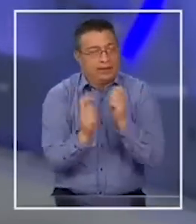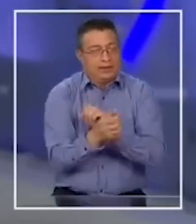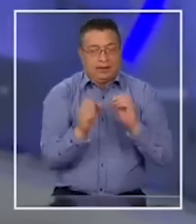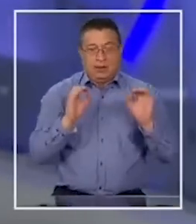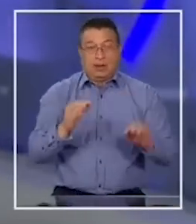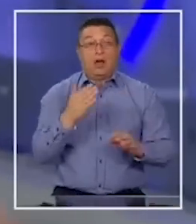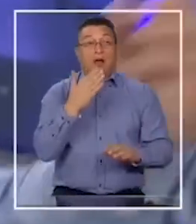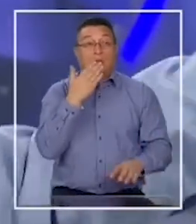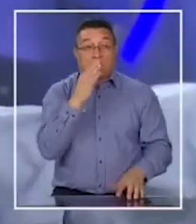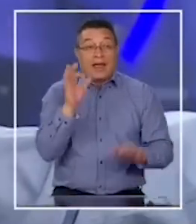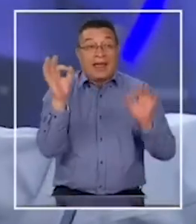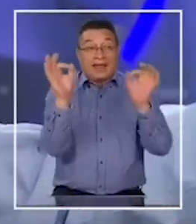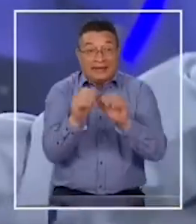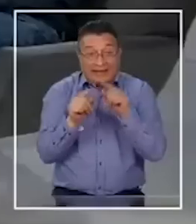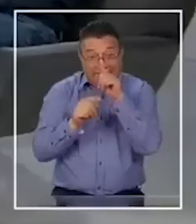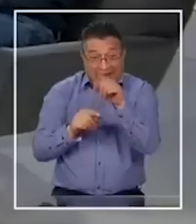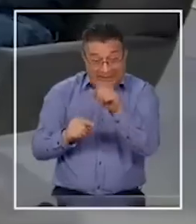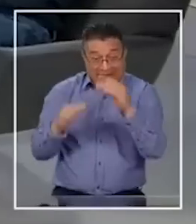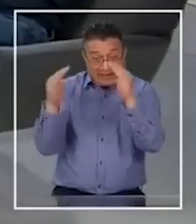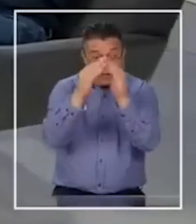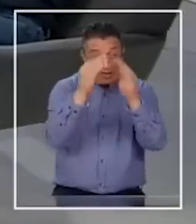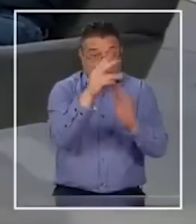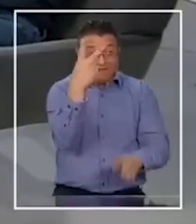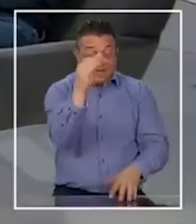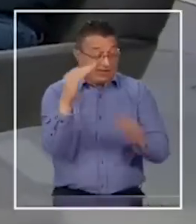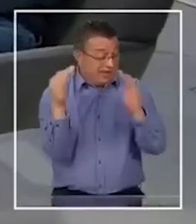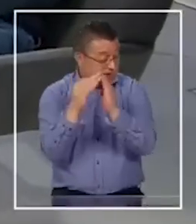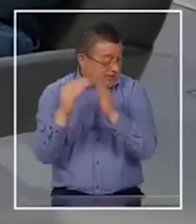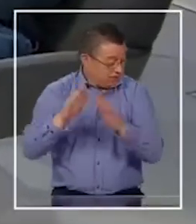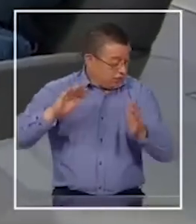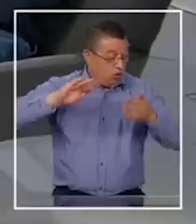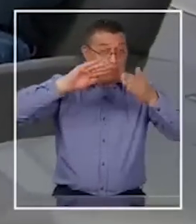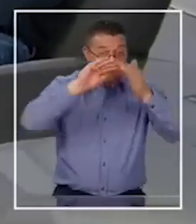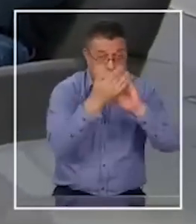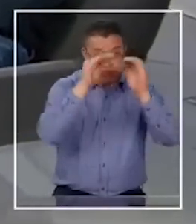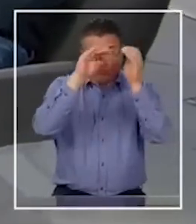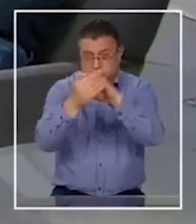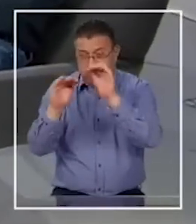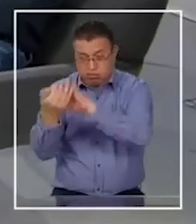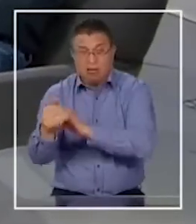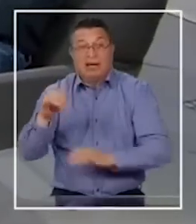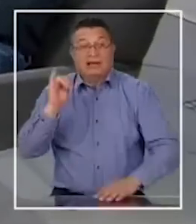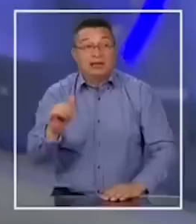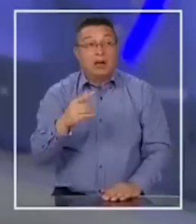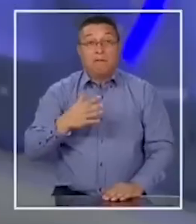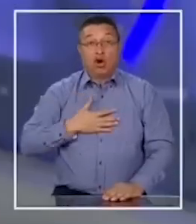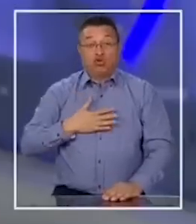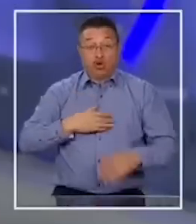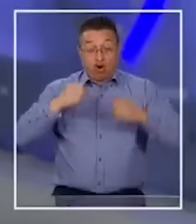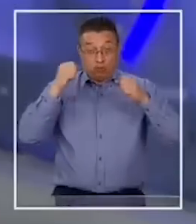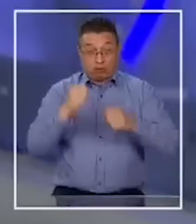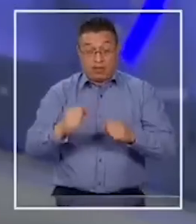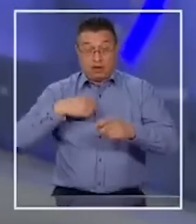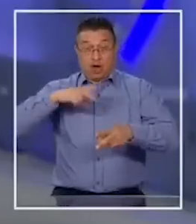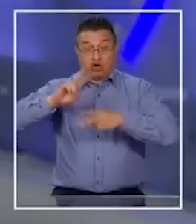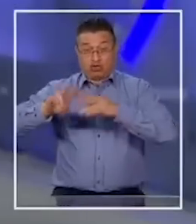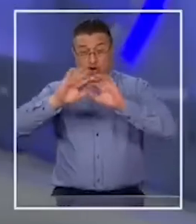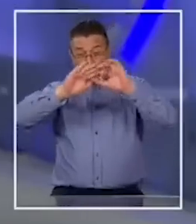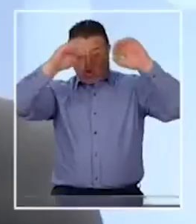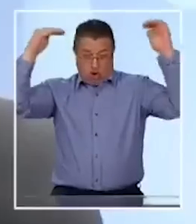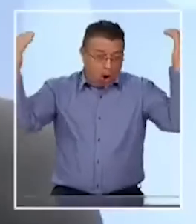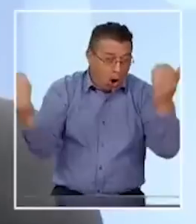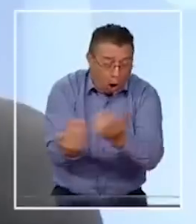te explico de nuevo respecto de esas casas de esas 20 casas las vamos a demoler y vamos a actuar Pero no me pidas que yo resuelva el problema no